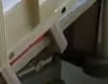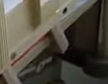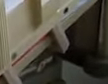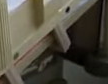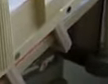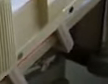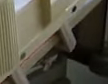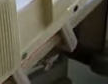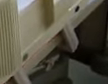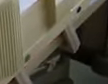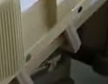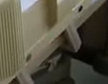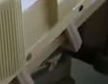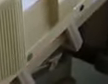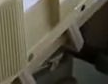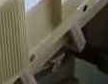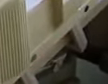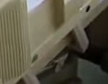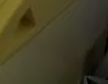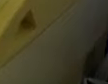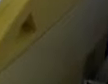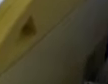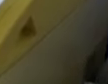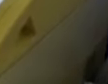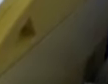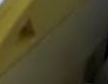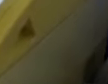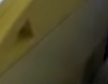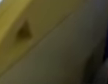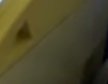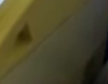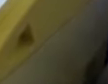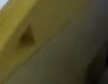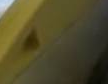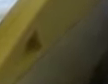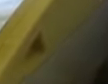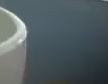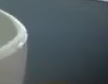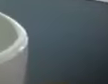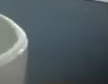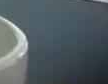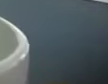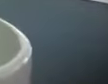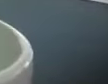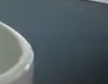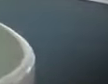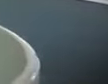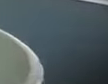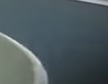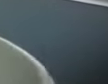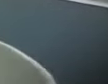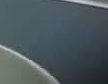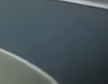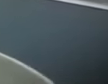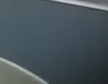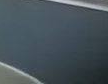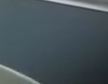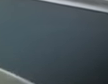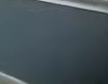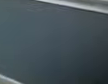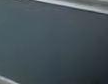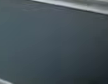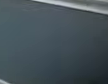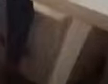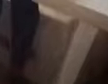que garantiza la disponibilidad del personal de salud, médico, enfermera, odontólogo, higienista oral, entre otros,